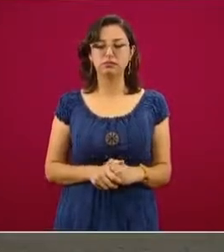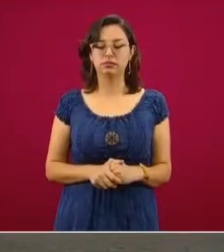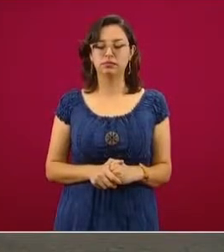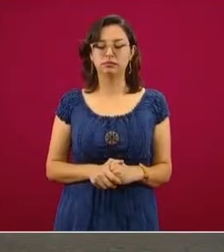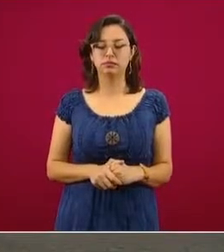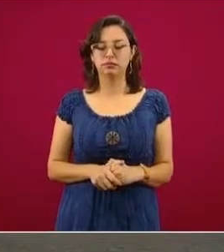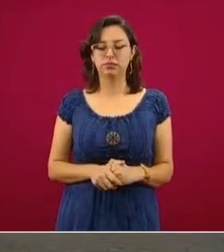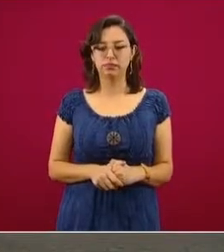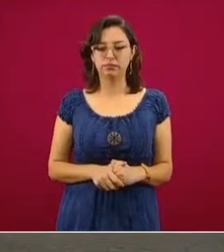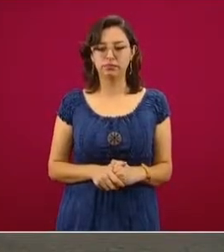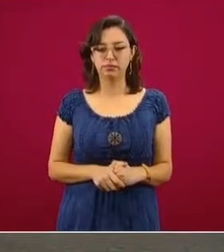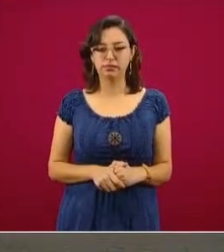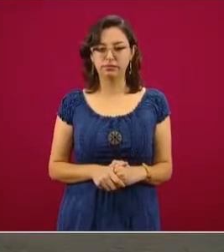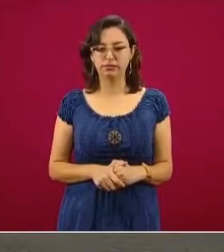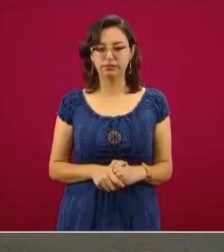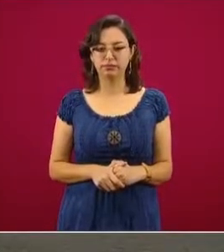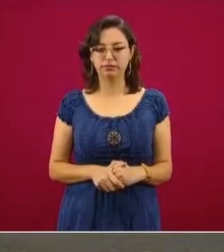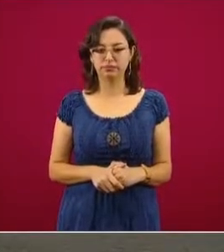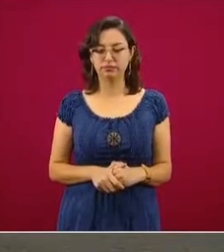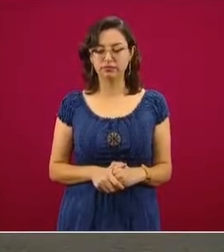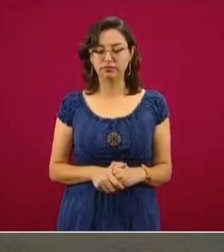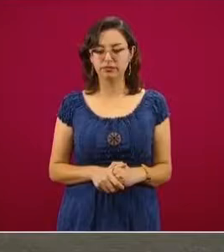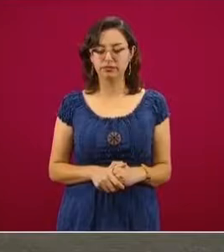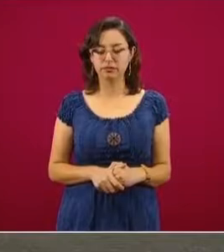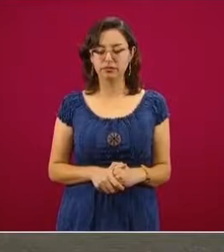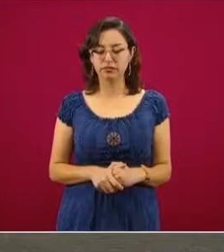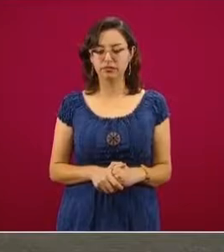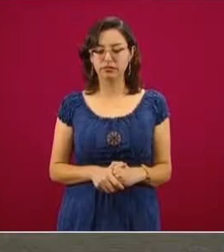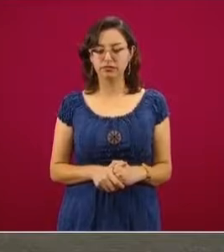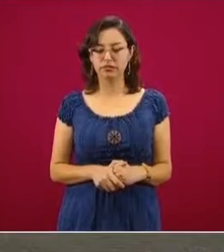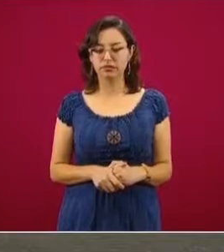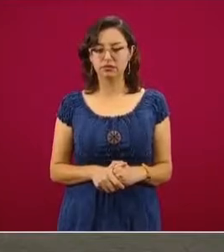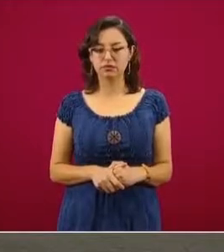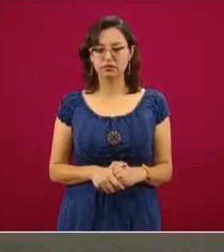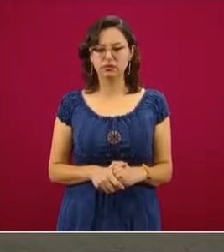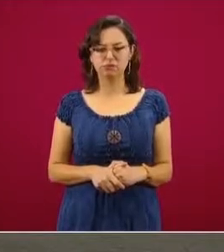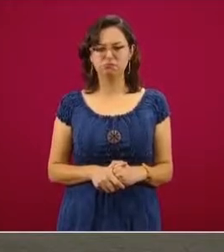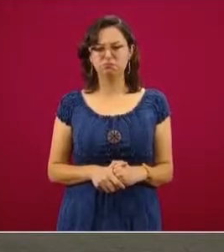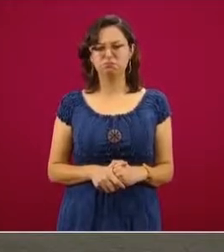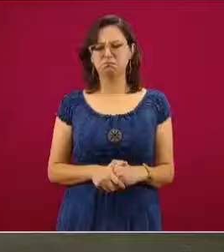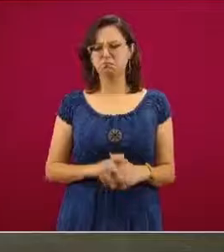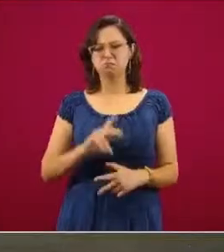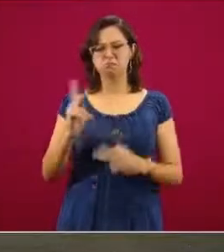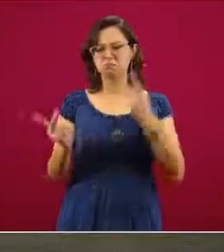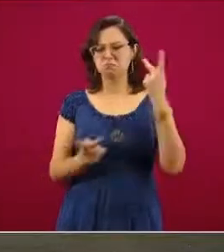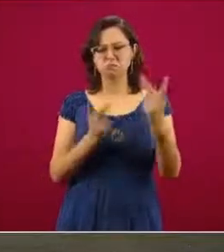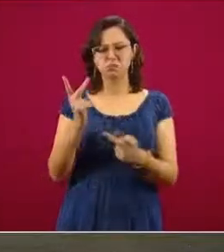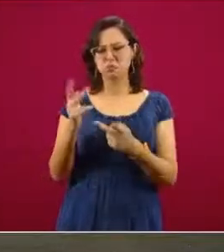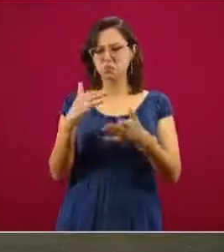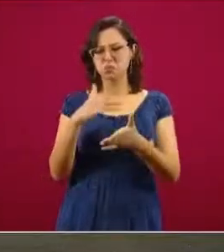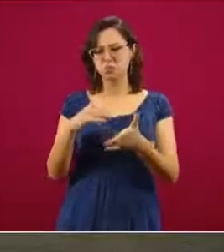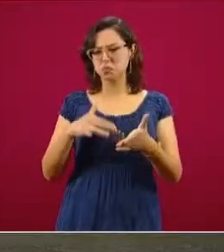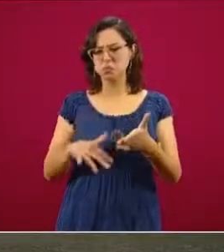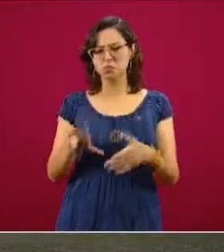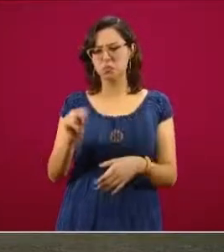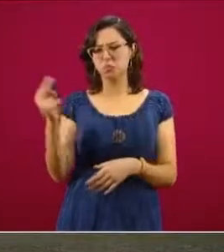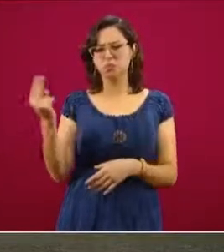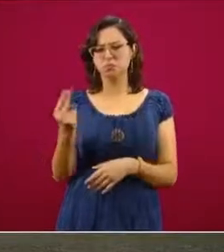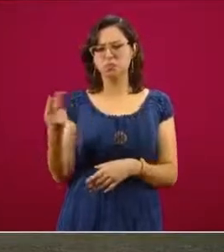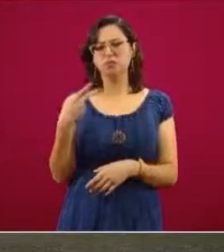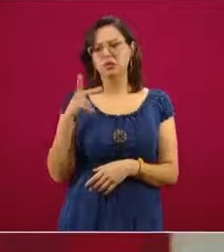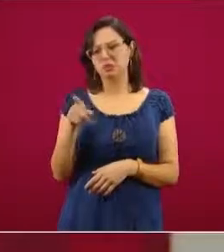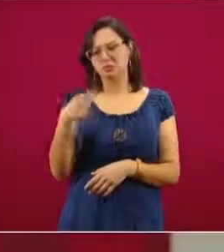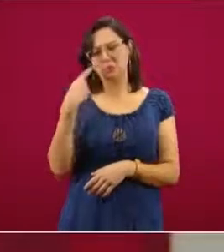Este es el mecanismo y ahí no voy a leer las preguntas, pero ustedes pueden conocer cuáles son las preguntas